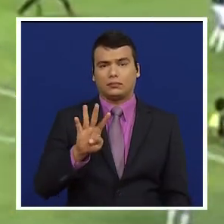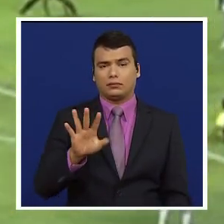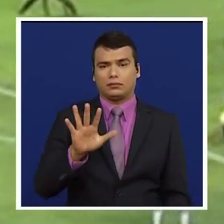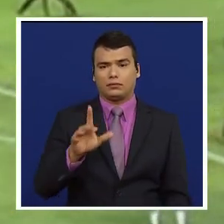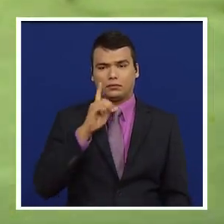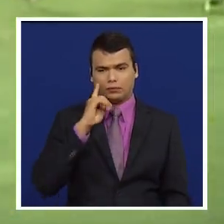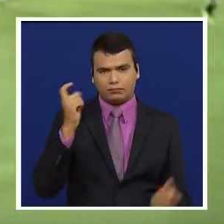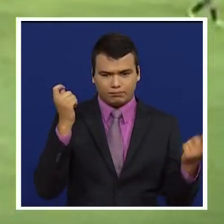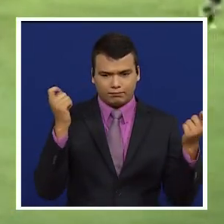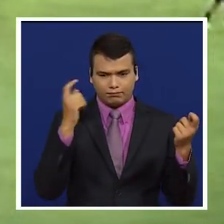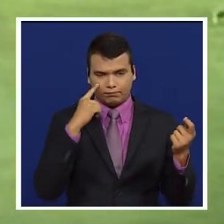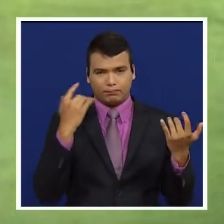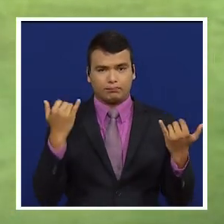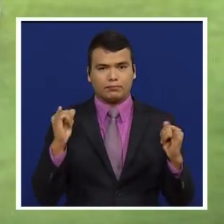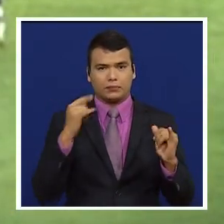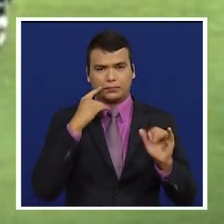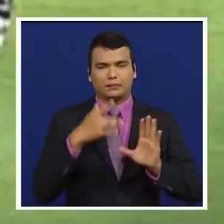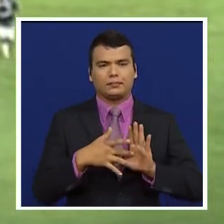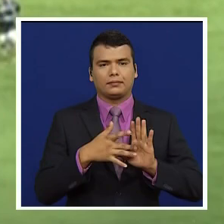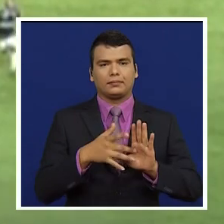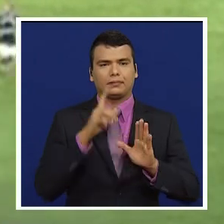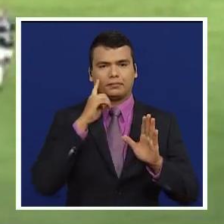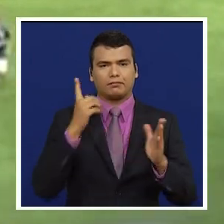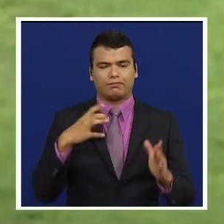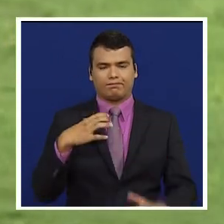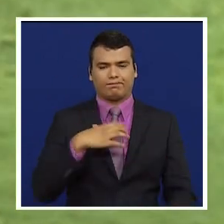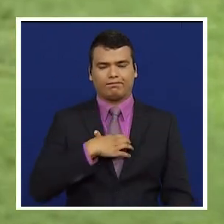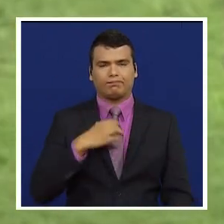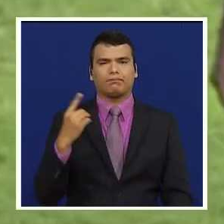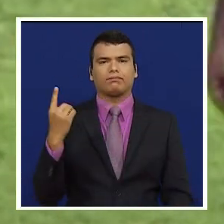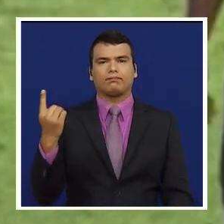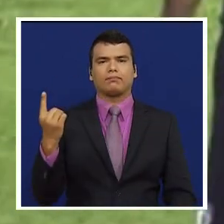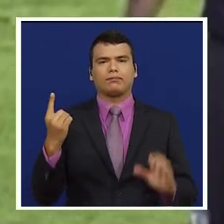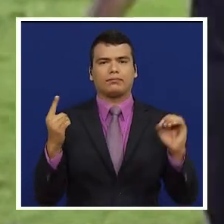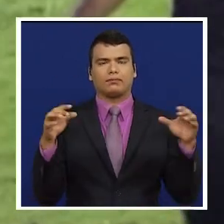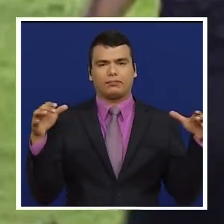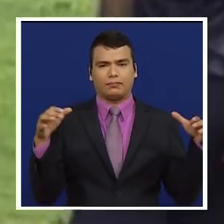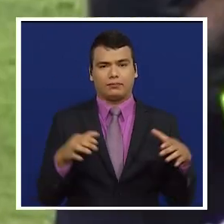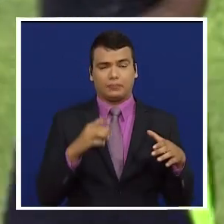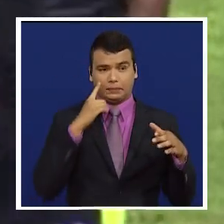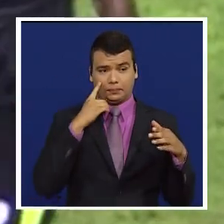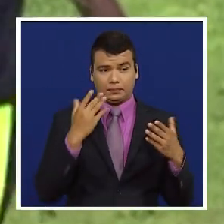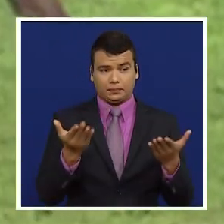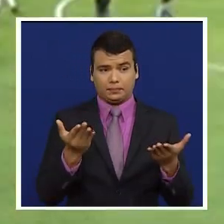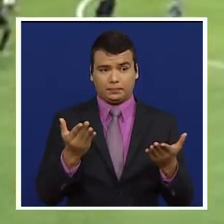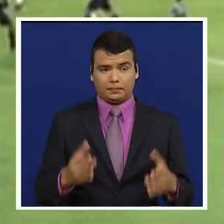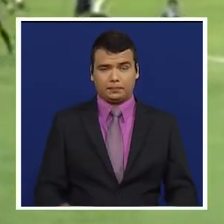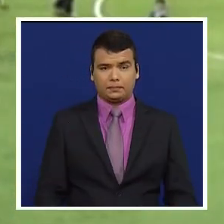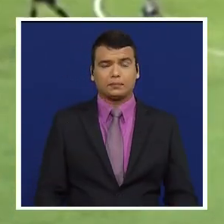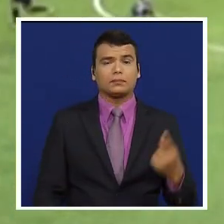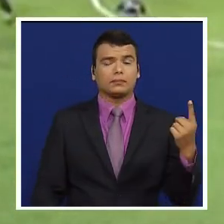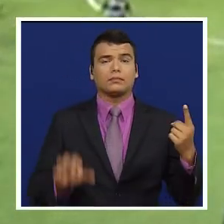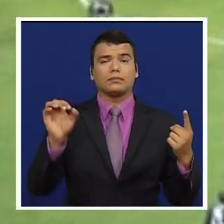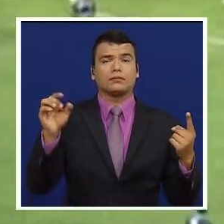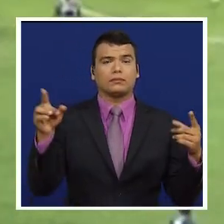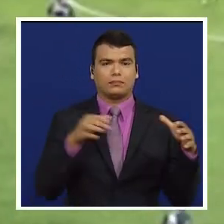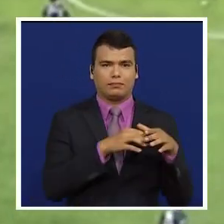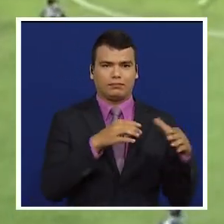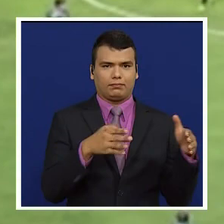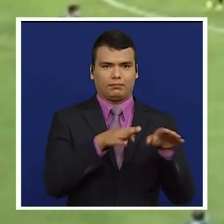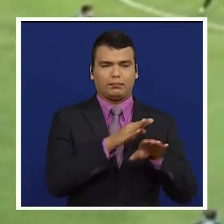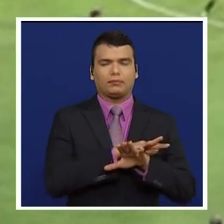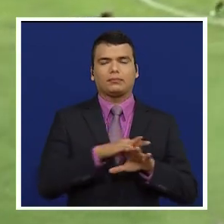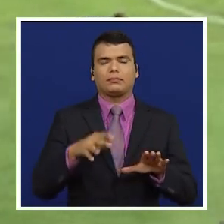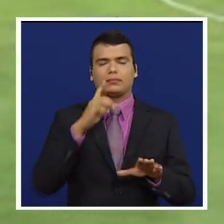el arco rival para irse al descanso con la victoria 1-0 del equipo asegurador. En la etapa complementaria,